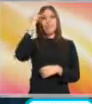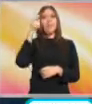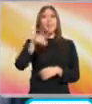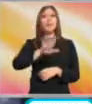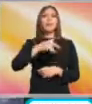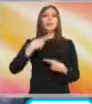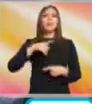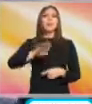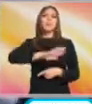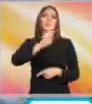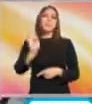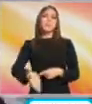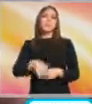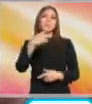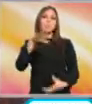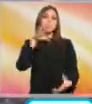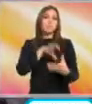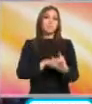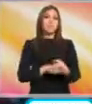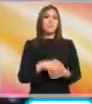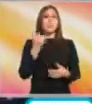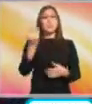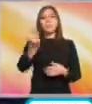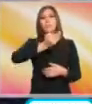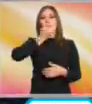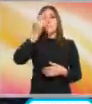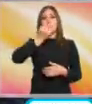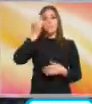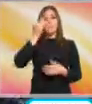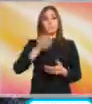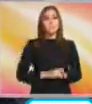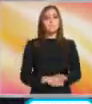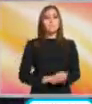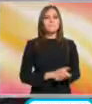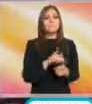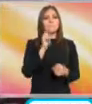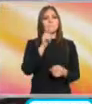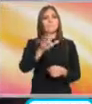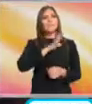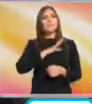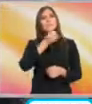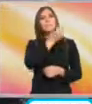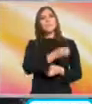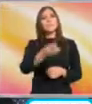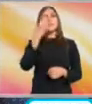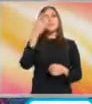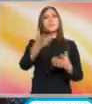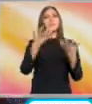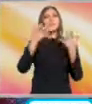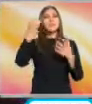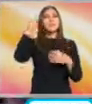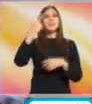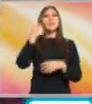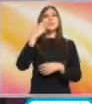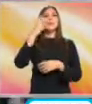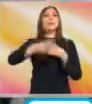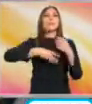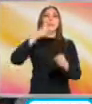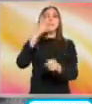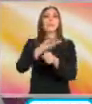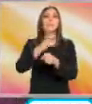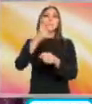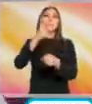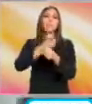viuda. Y pues nuestras flores, ¿no? Que son los ideales que tuvimos las 3 para llegar al tercero, segundo y primer